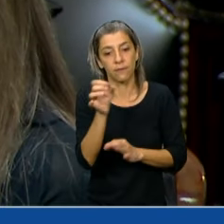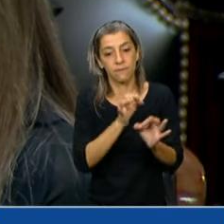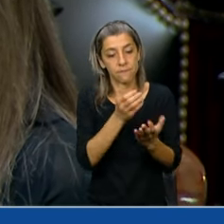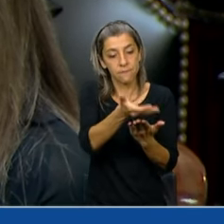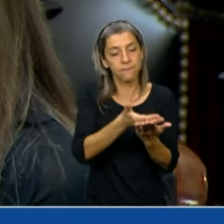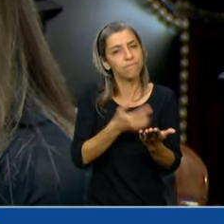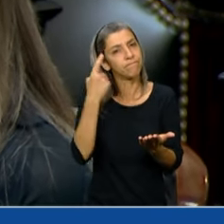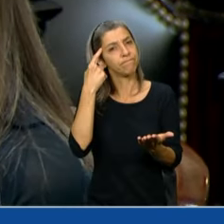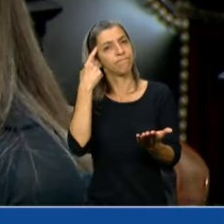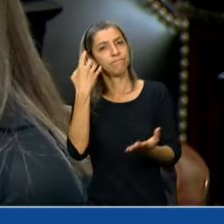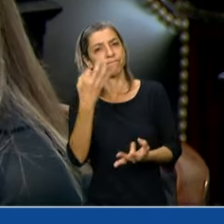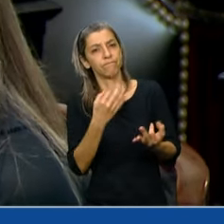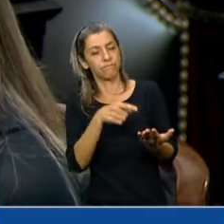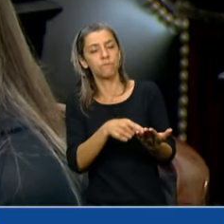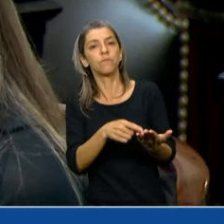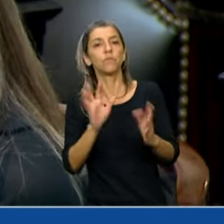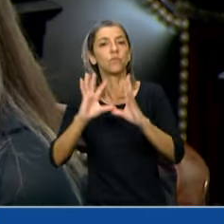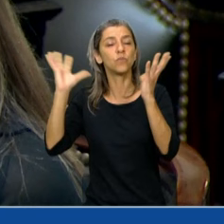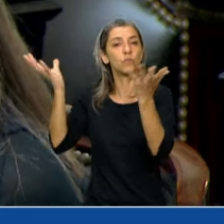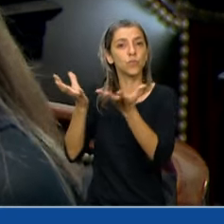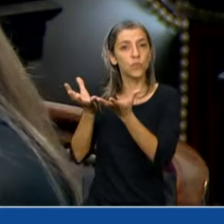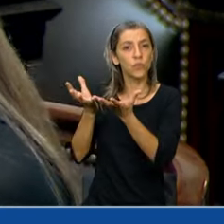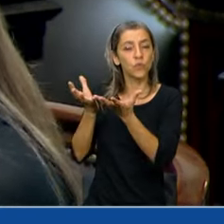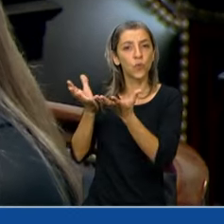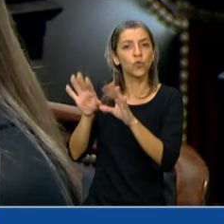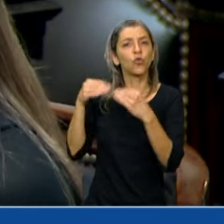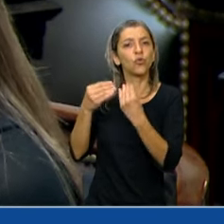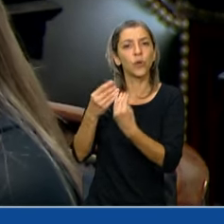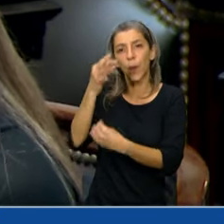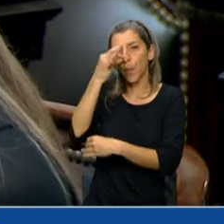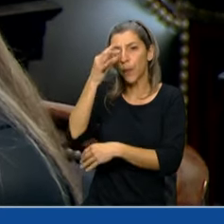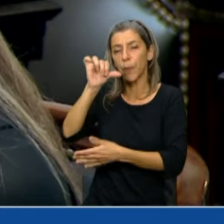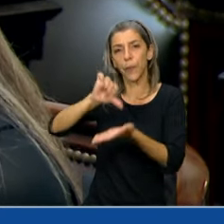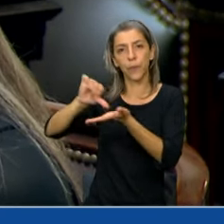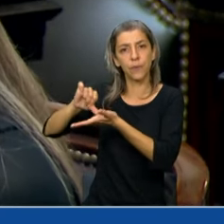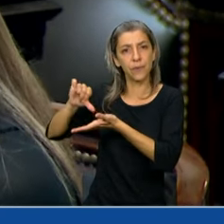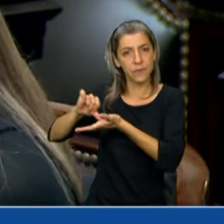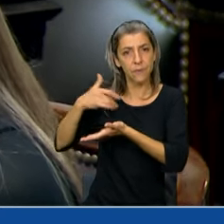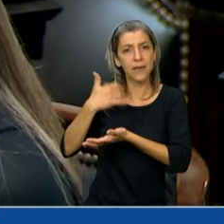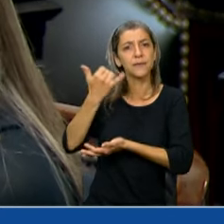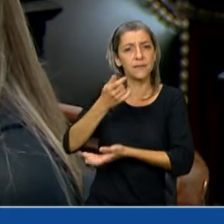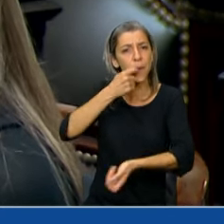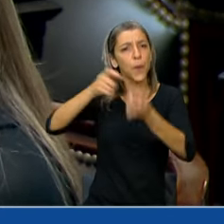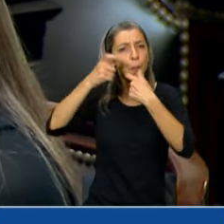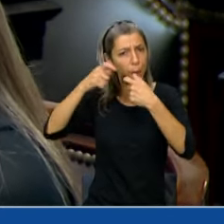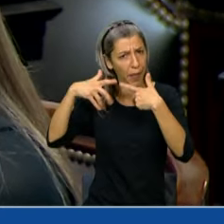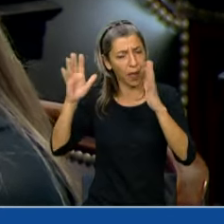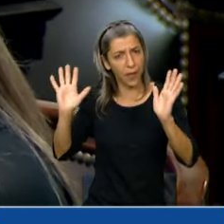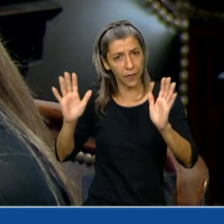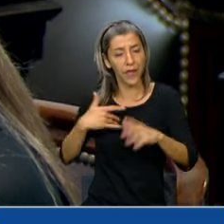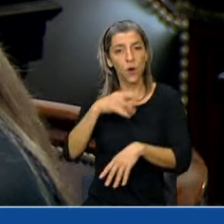presidente que internacionalmente existen 20 países exportadores de gnl y